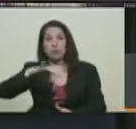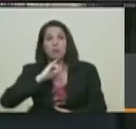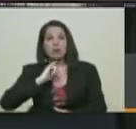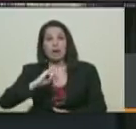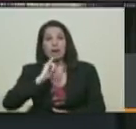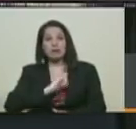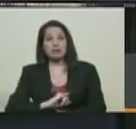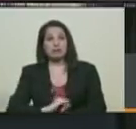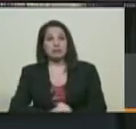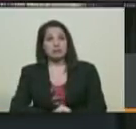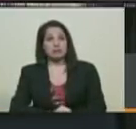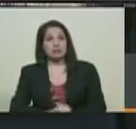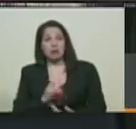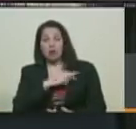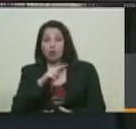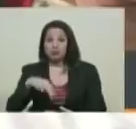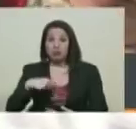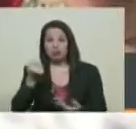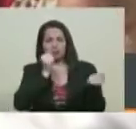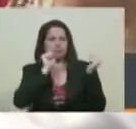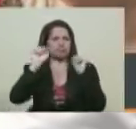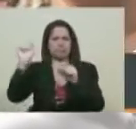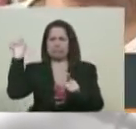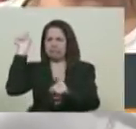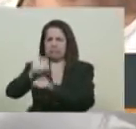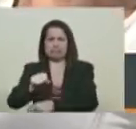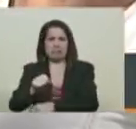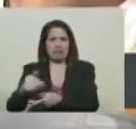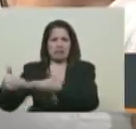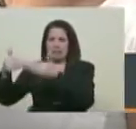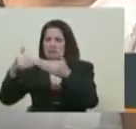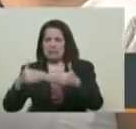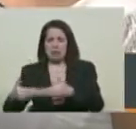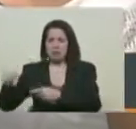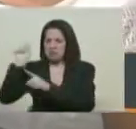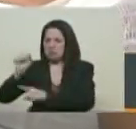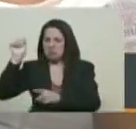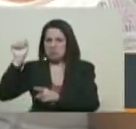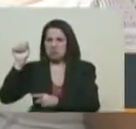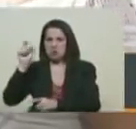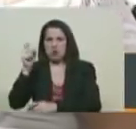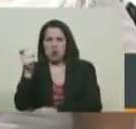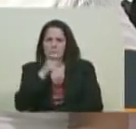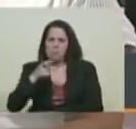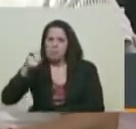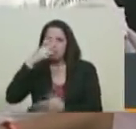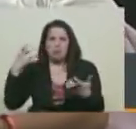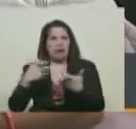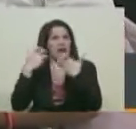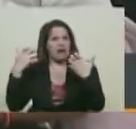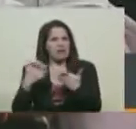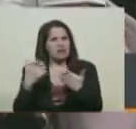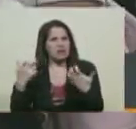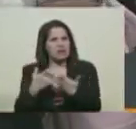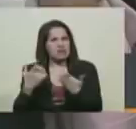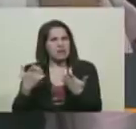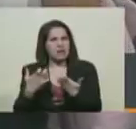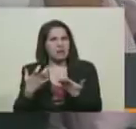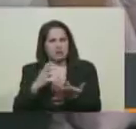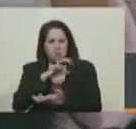Y desde Venezuela rechazamos el intervencionismo que busca guerras, que busca